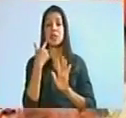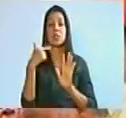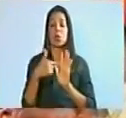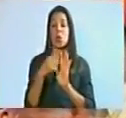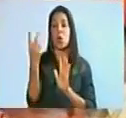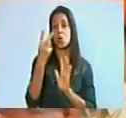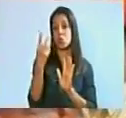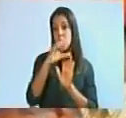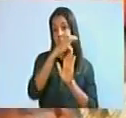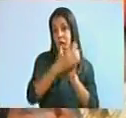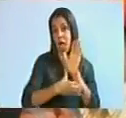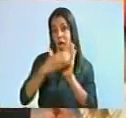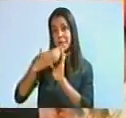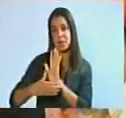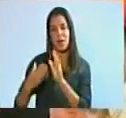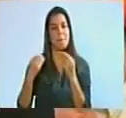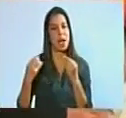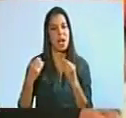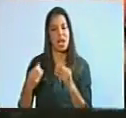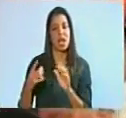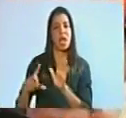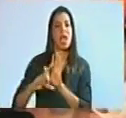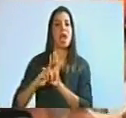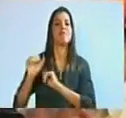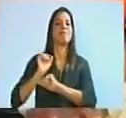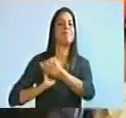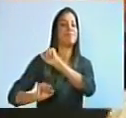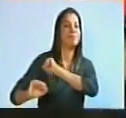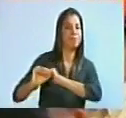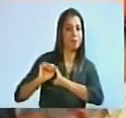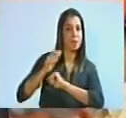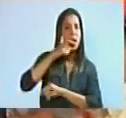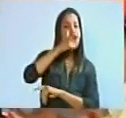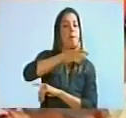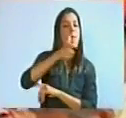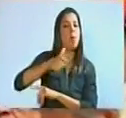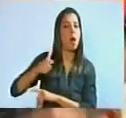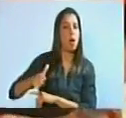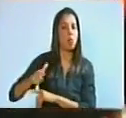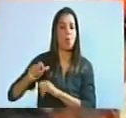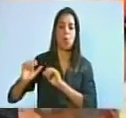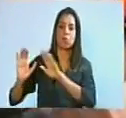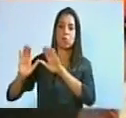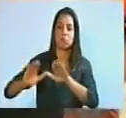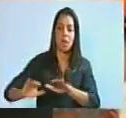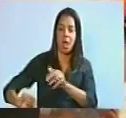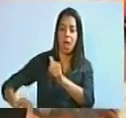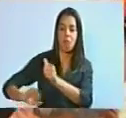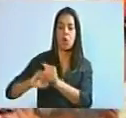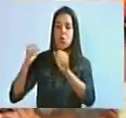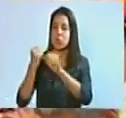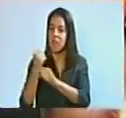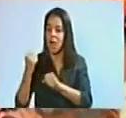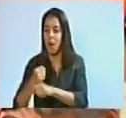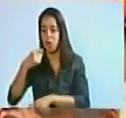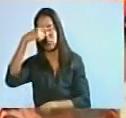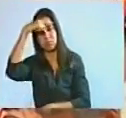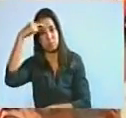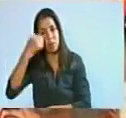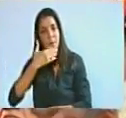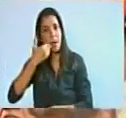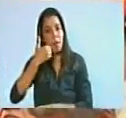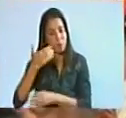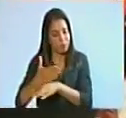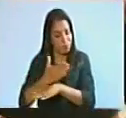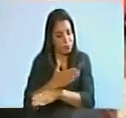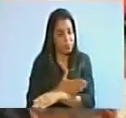disposiciones finales, para nosotros acompañar a nuestro pueblo, seguir trabajando por el buen camino económico, por esa economía